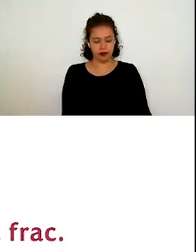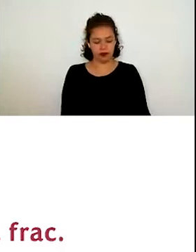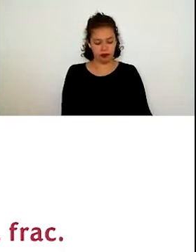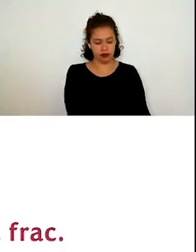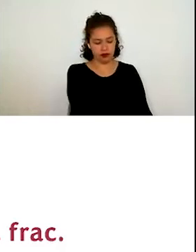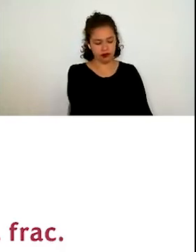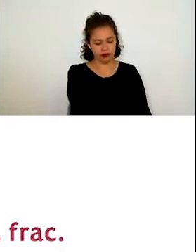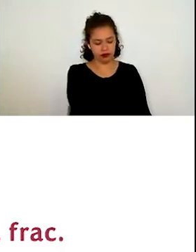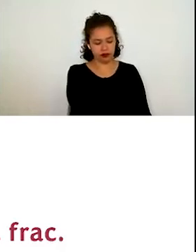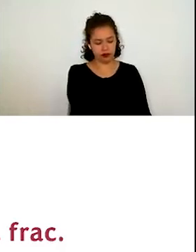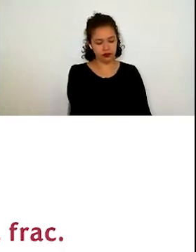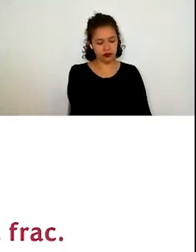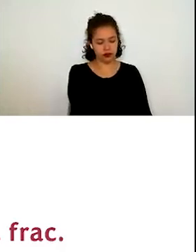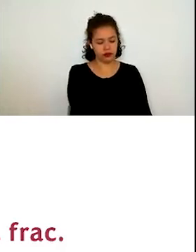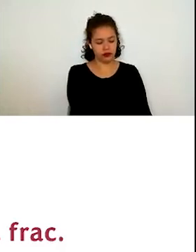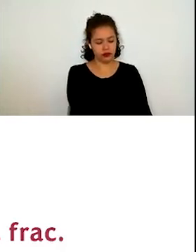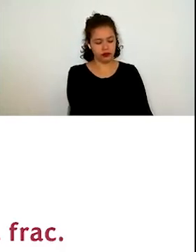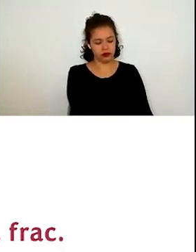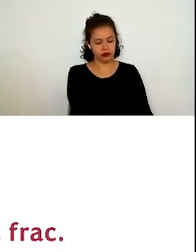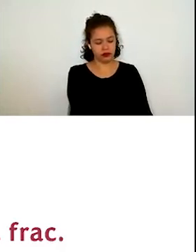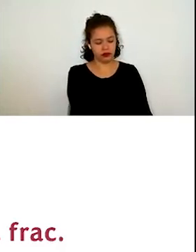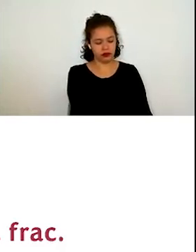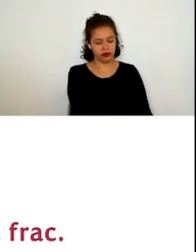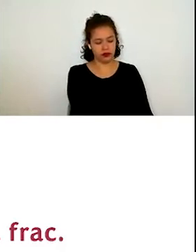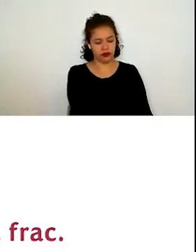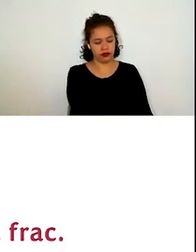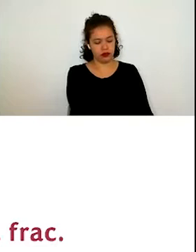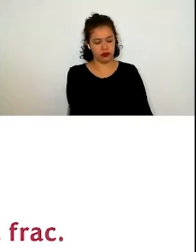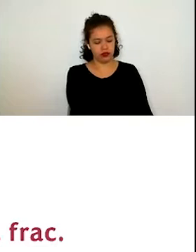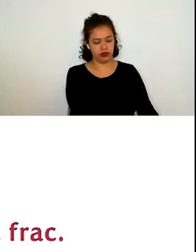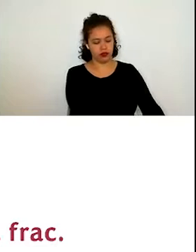Tampoco pueden participar, bueno,